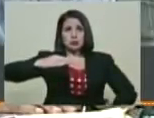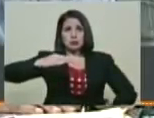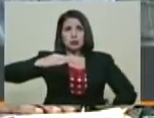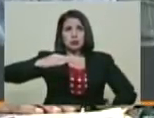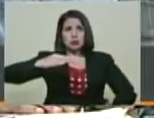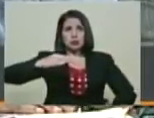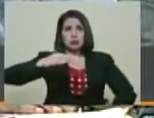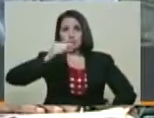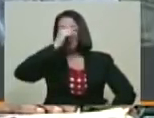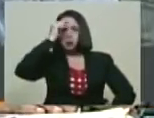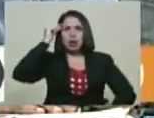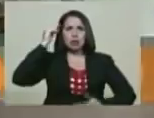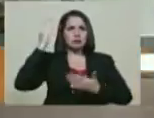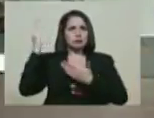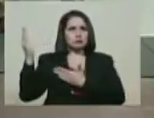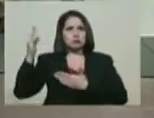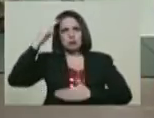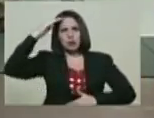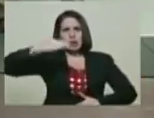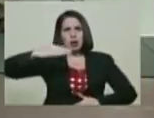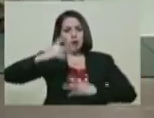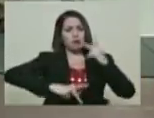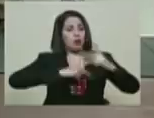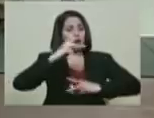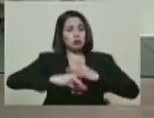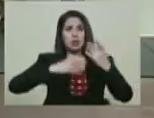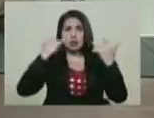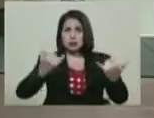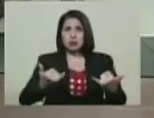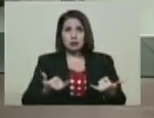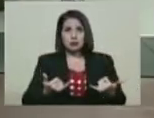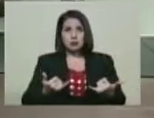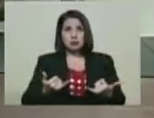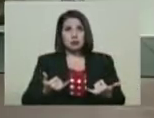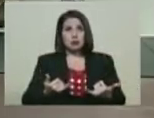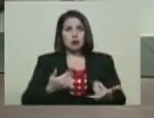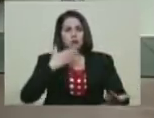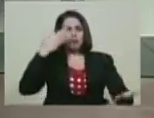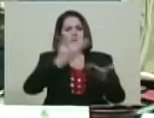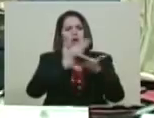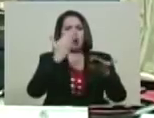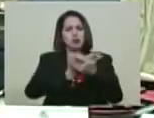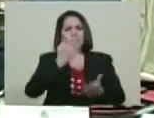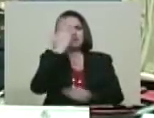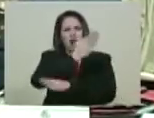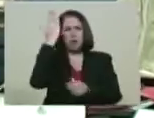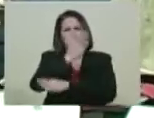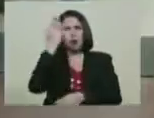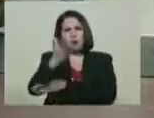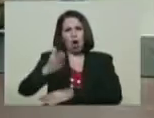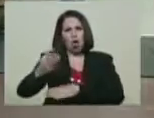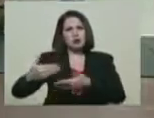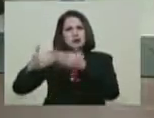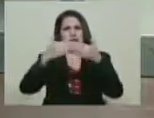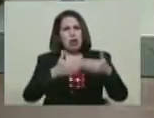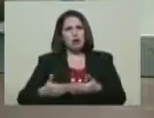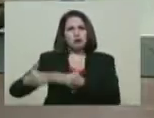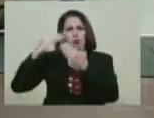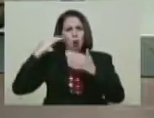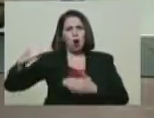para que a su vez proceda y la Fuerza Armada Nacional Bolivariana haga pronunciamientos contundentes,